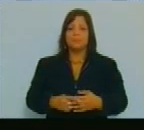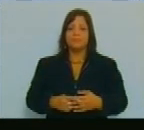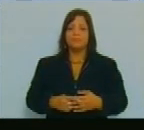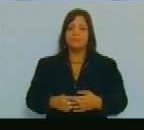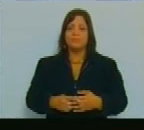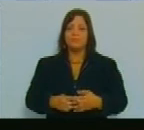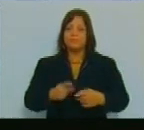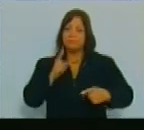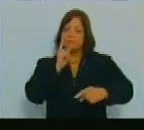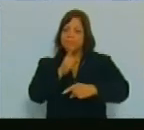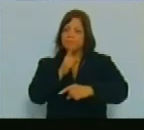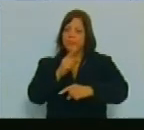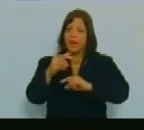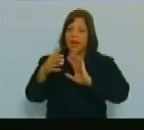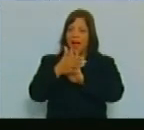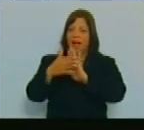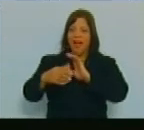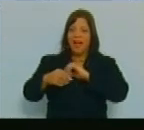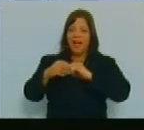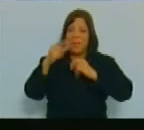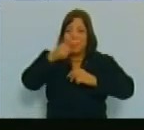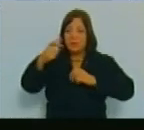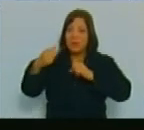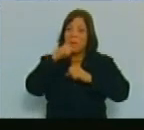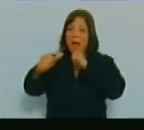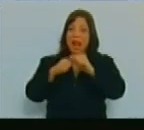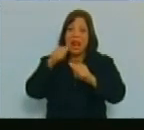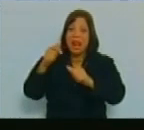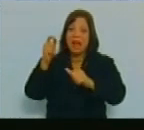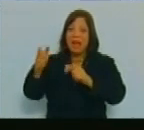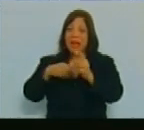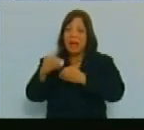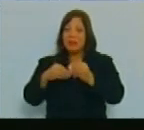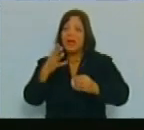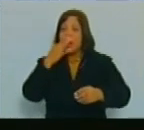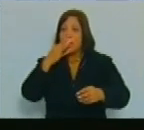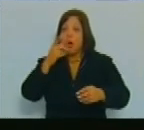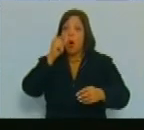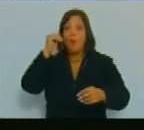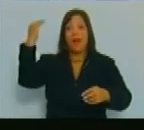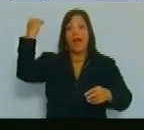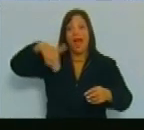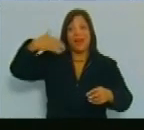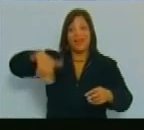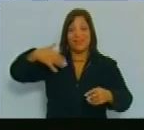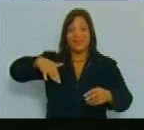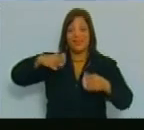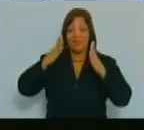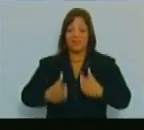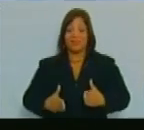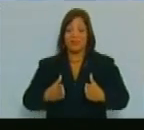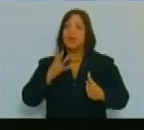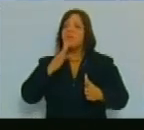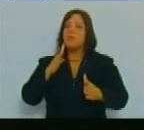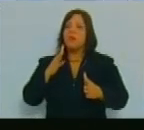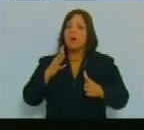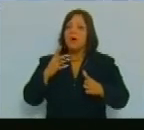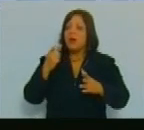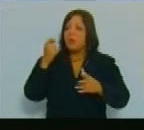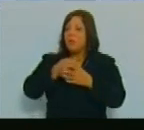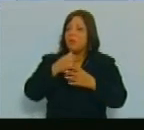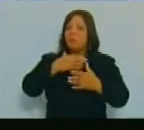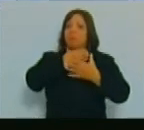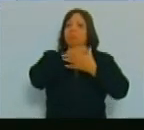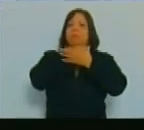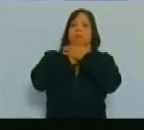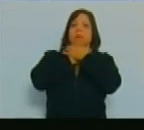y combatir la impunidad un criminólogo argentino decía que la impunidad a horca